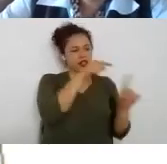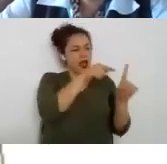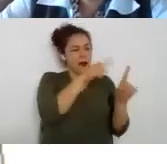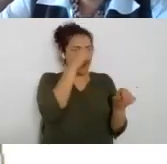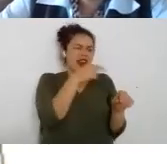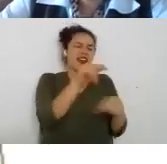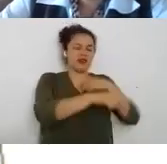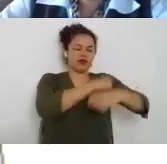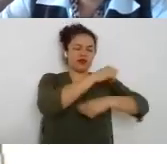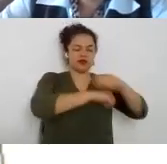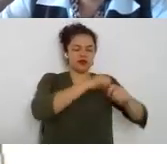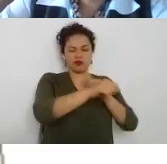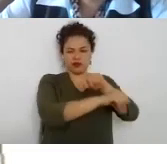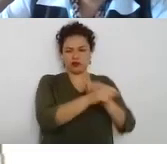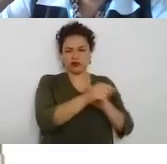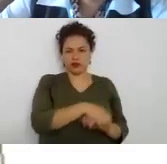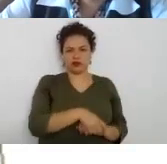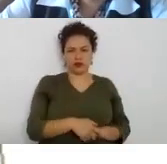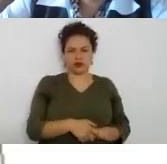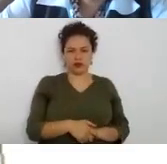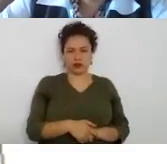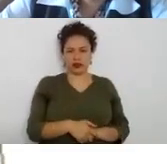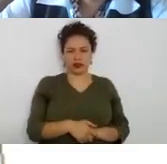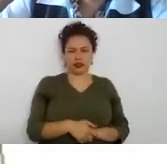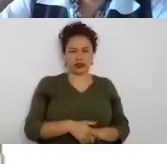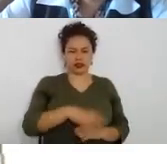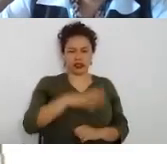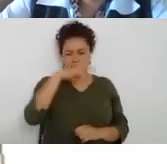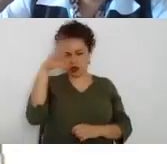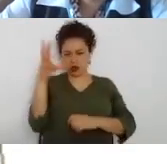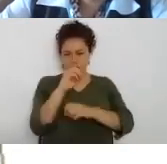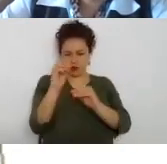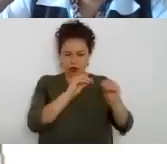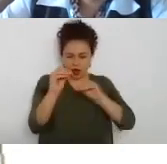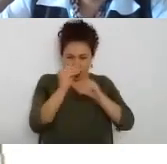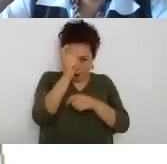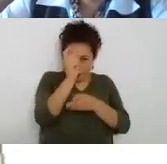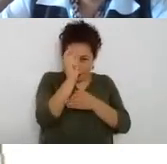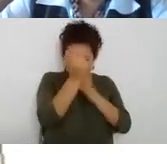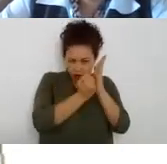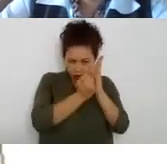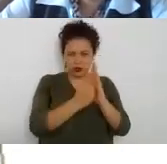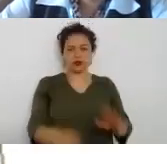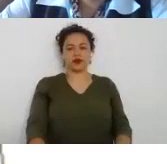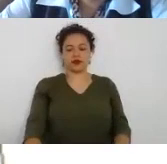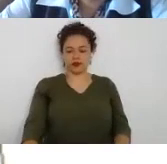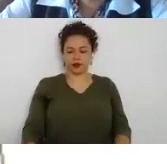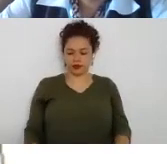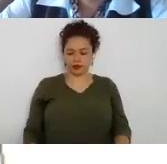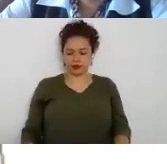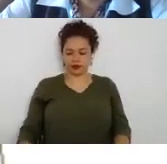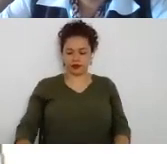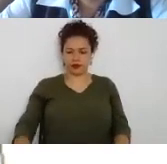de vendajes? Tener un poco de movilidad. Exacto, reducir la movilidad, ¿de acuerdo? Reducirla,